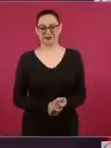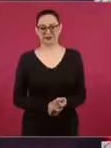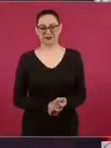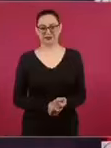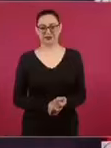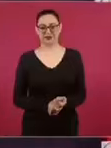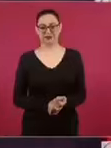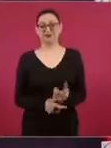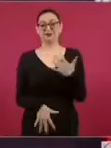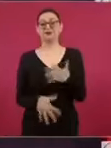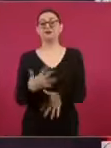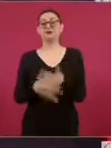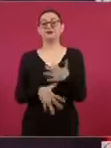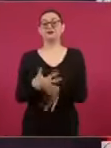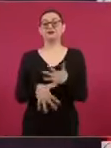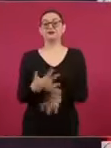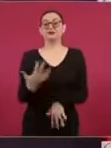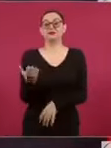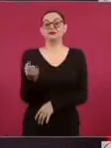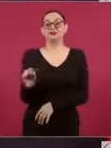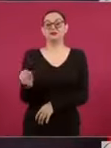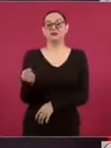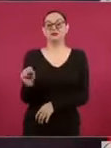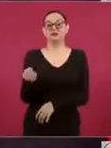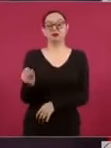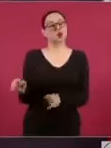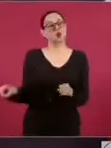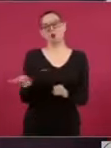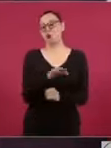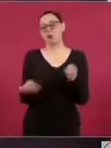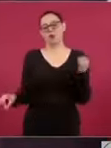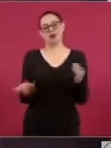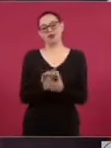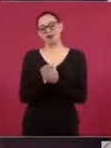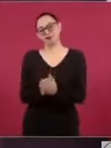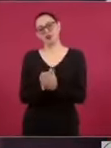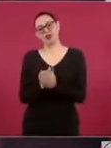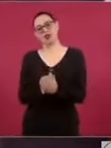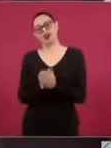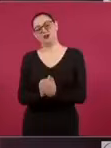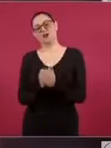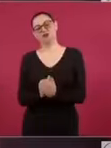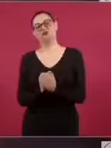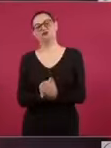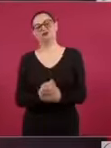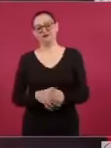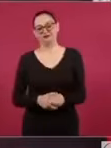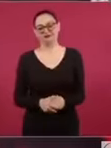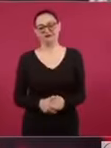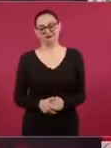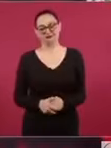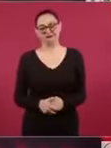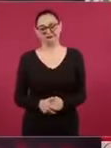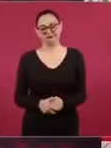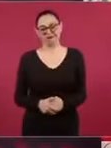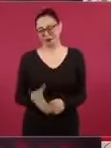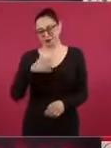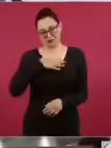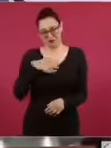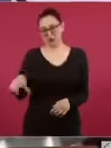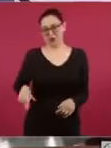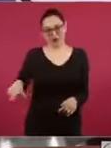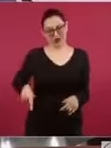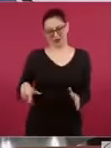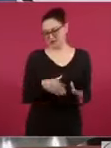Es para el 15 de septiembre. Ya es el último sorteo que me va a tocar.